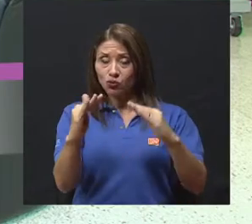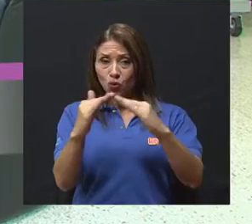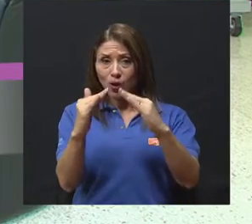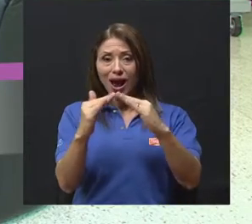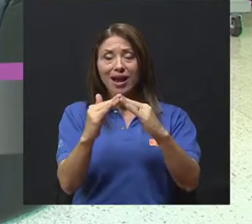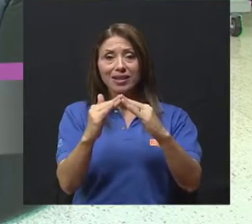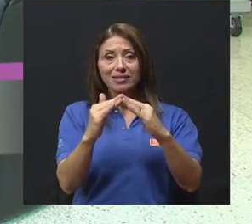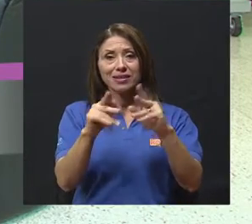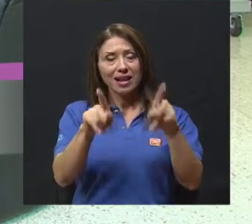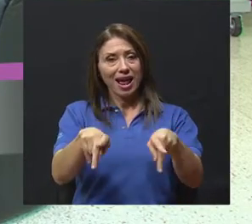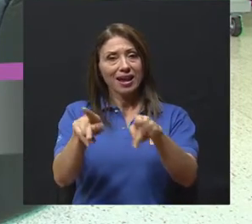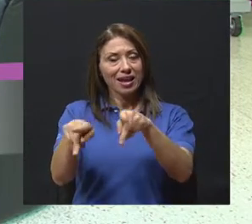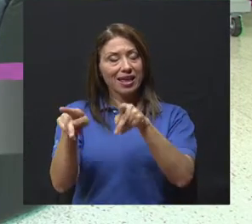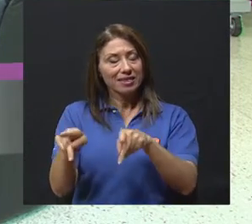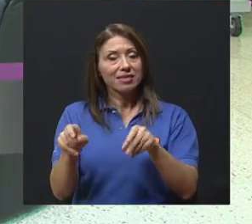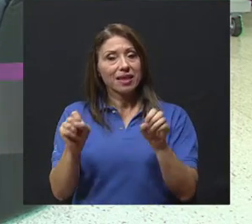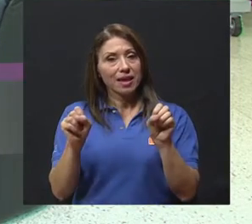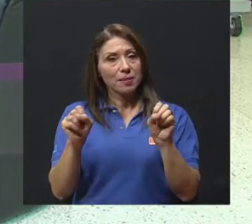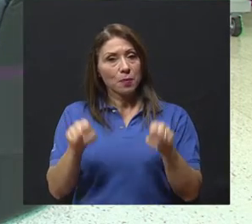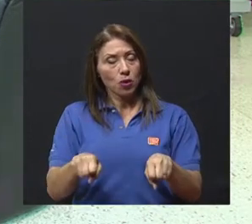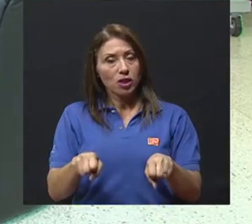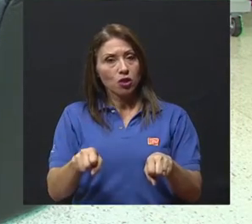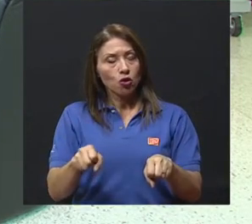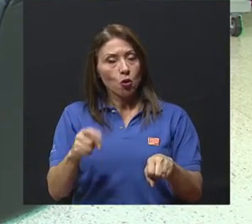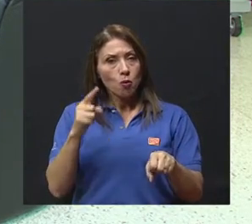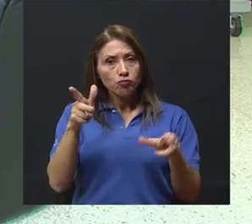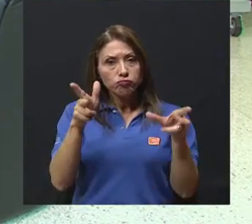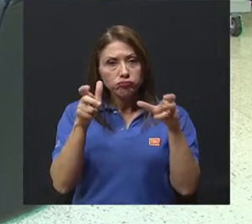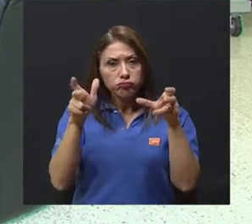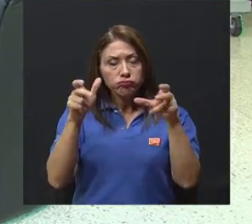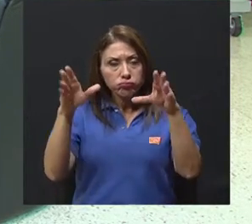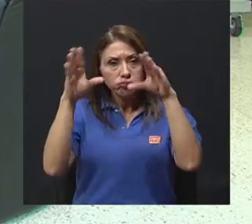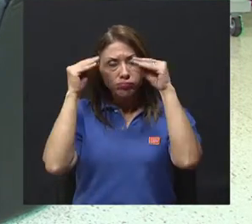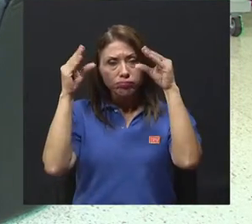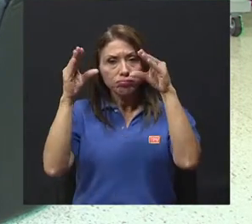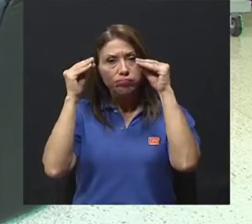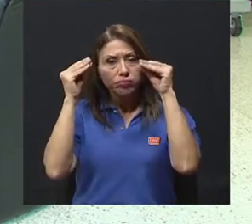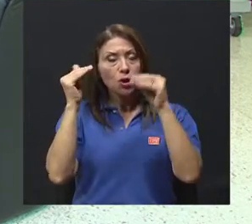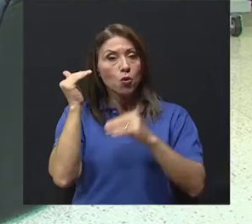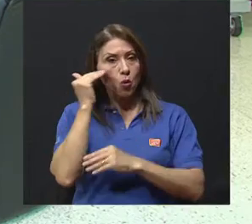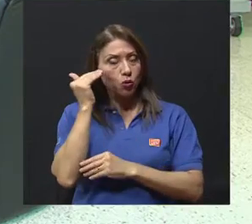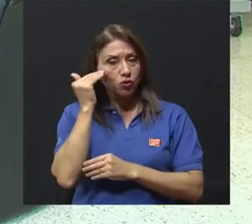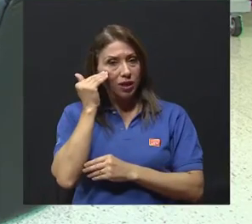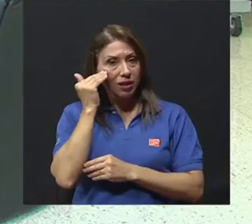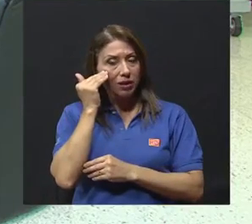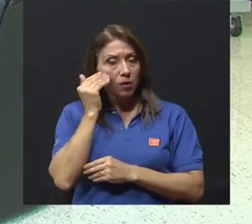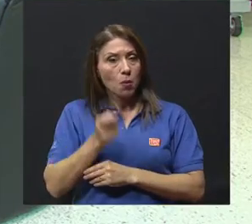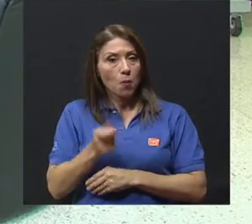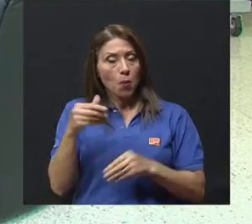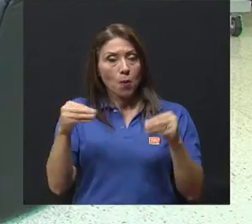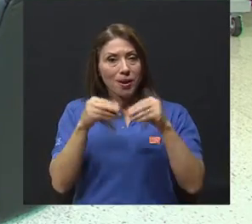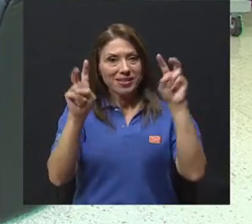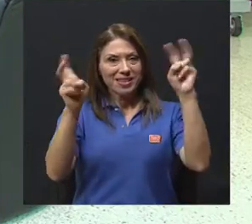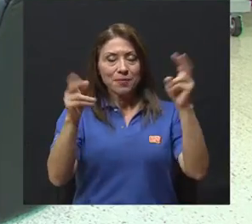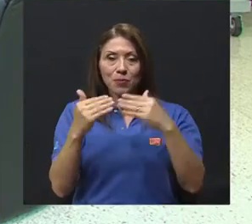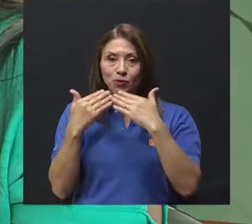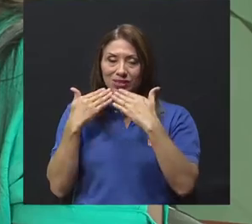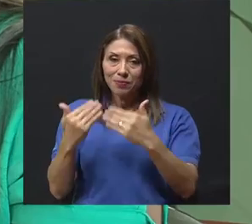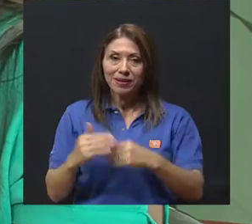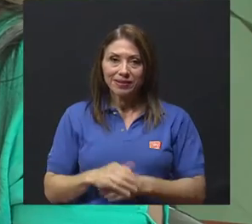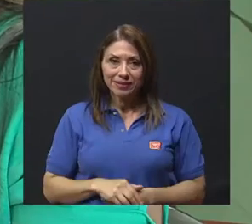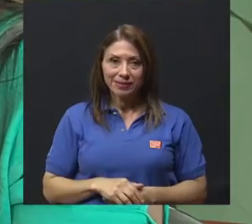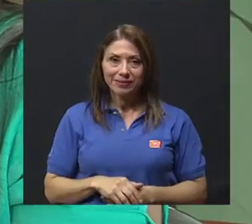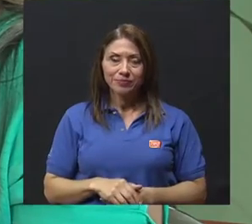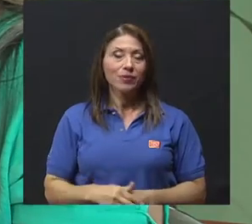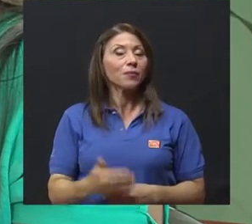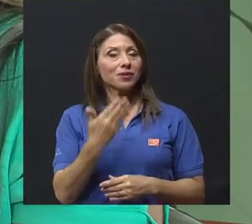hogares pues la gente haya podido pues informarse y conocer un poco más sobre este tema muchísimas